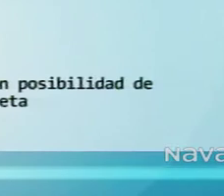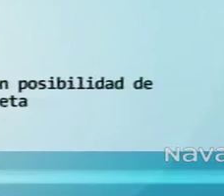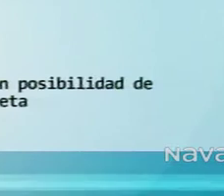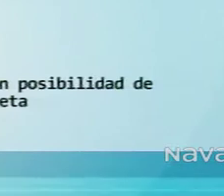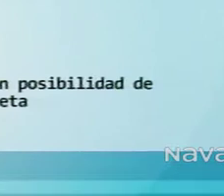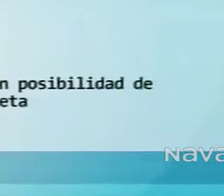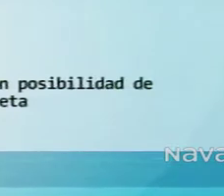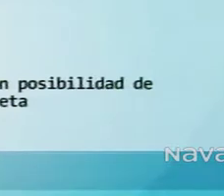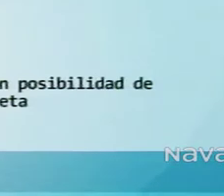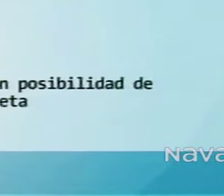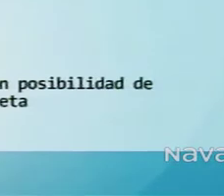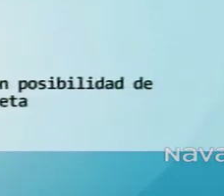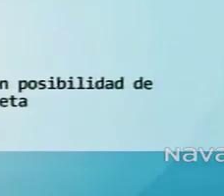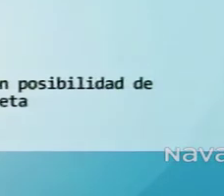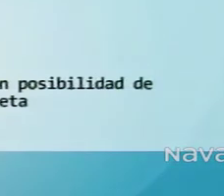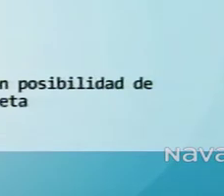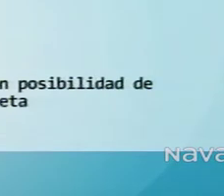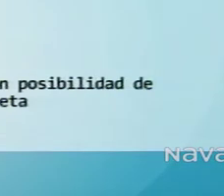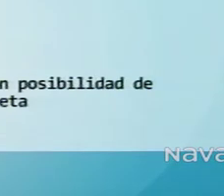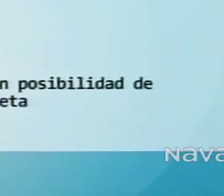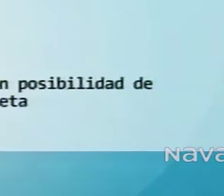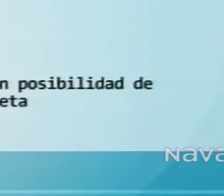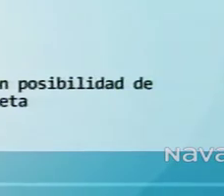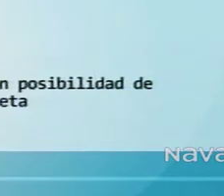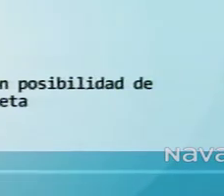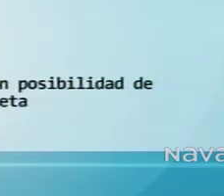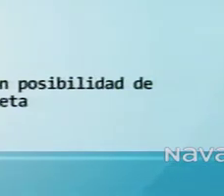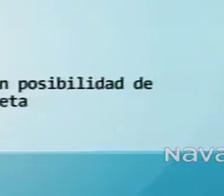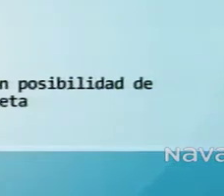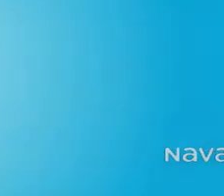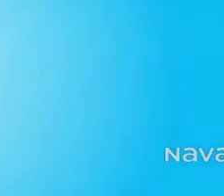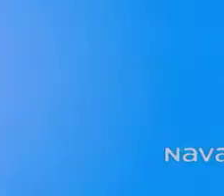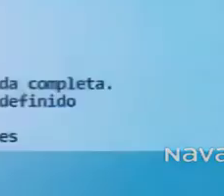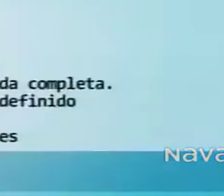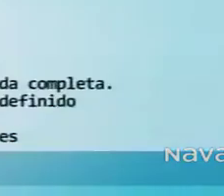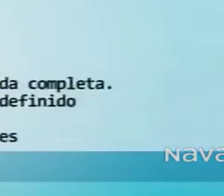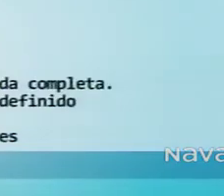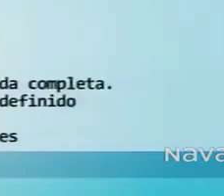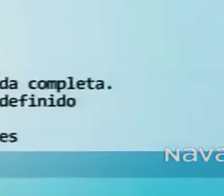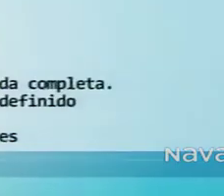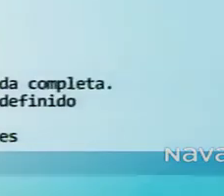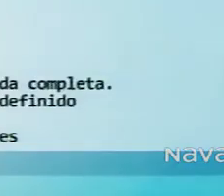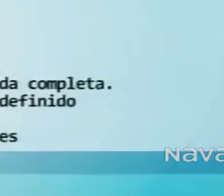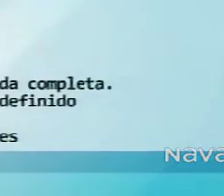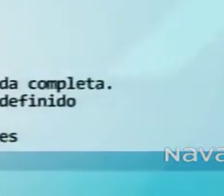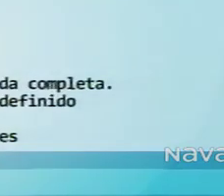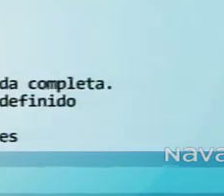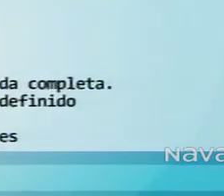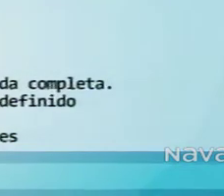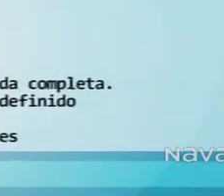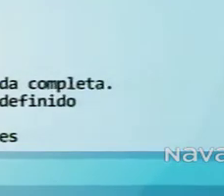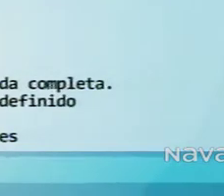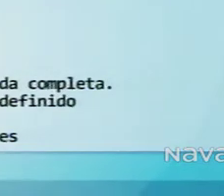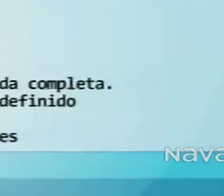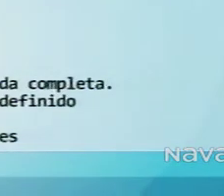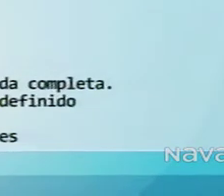Envía tu currículum a compras arroba a guion sc punto es. En Rincón de Soto buscan un encargado o